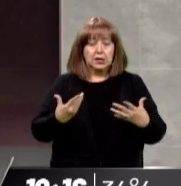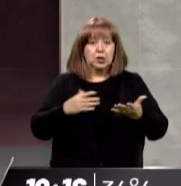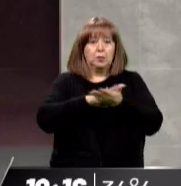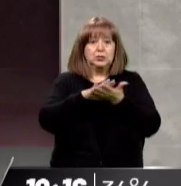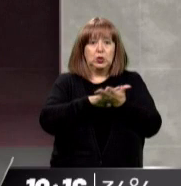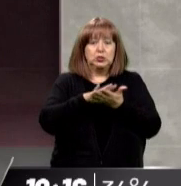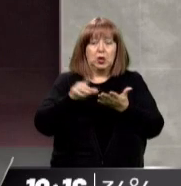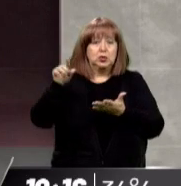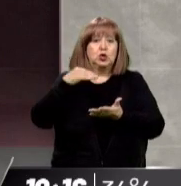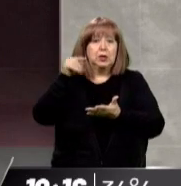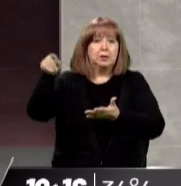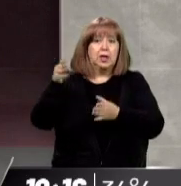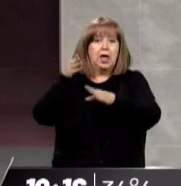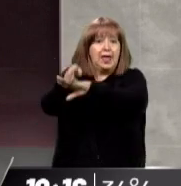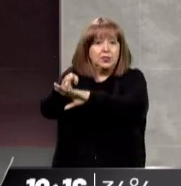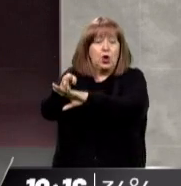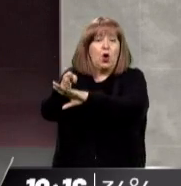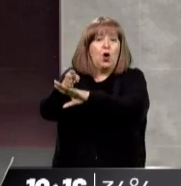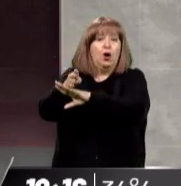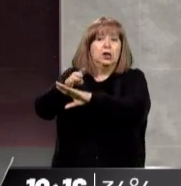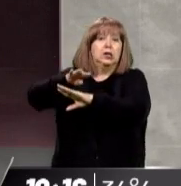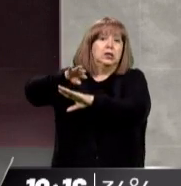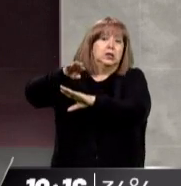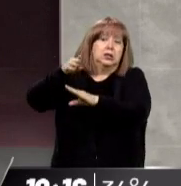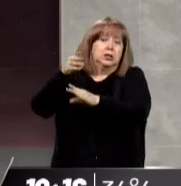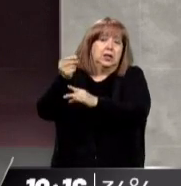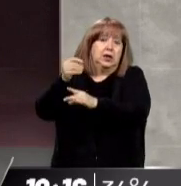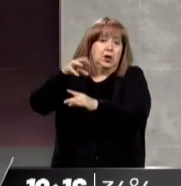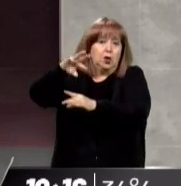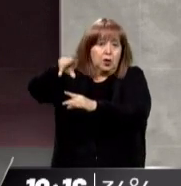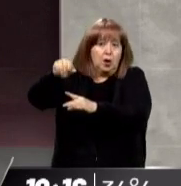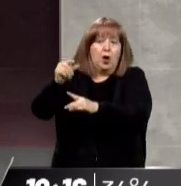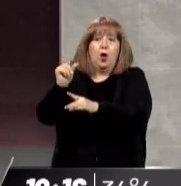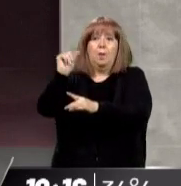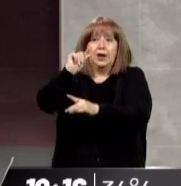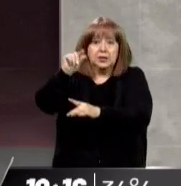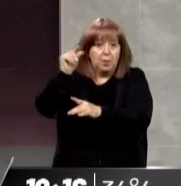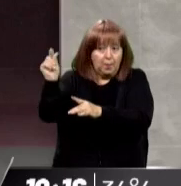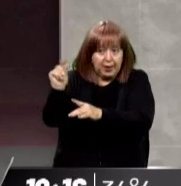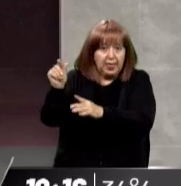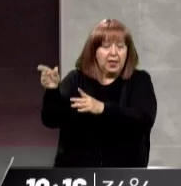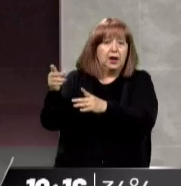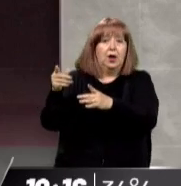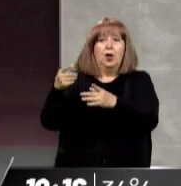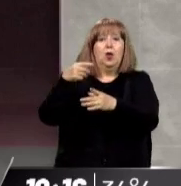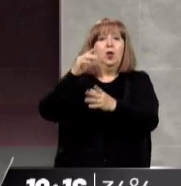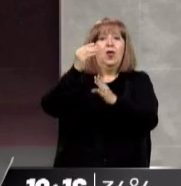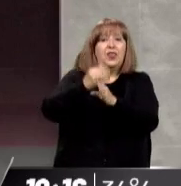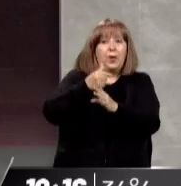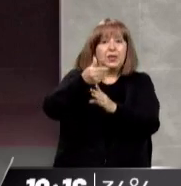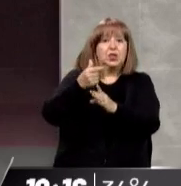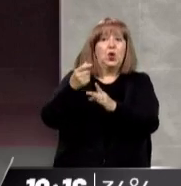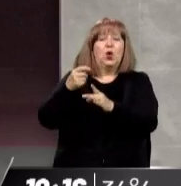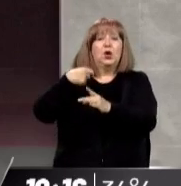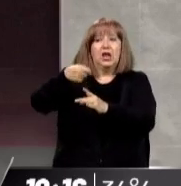solución. No sabes si esa persona accedió a tu cuenta y pasa lo que decía Anto recién. O te piden un préstamo a Mercado Pago y si tienen enlazada la de débito y o la de